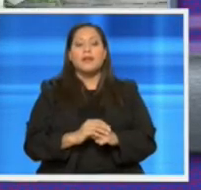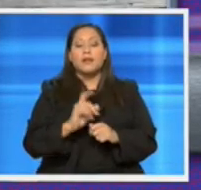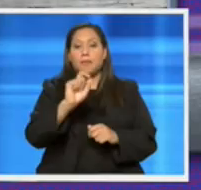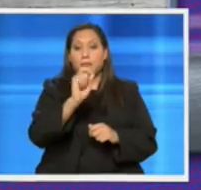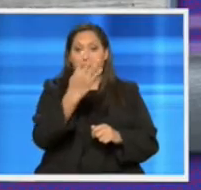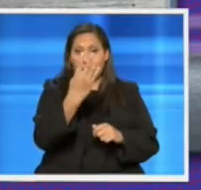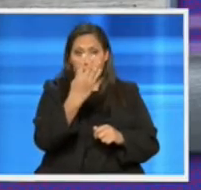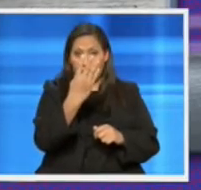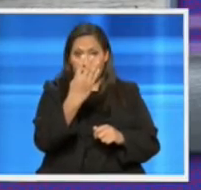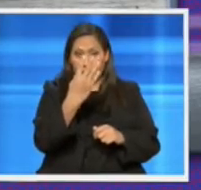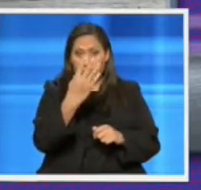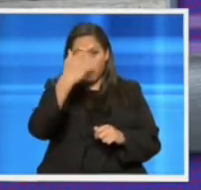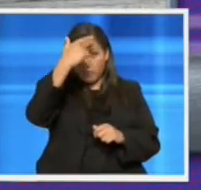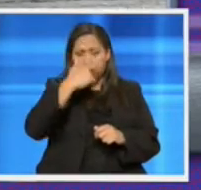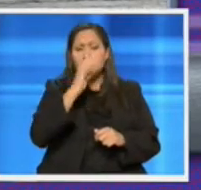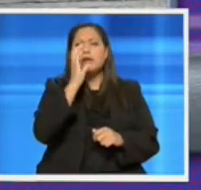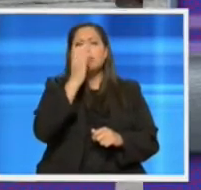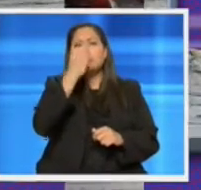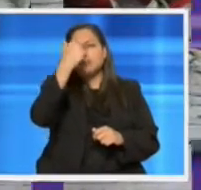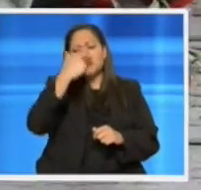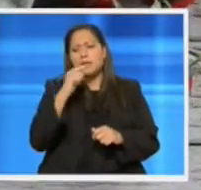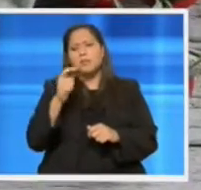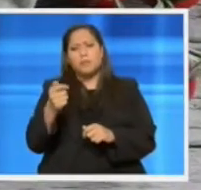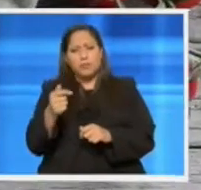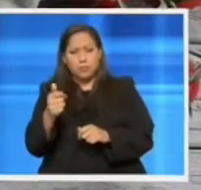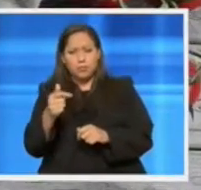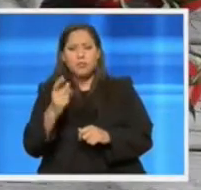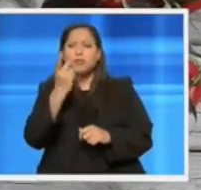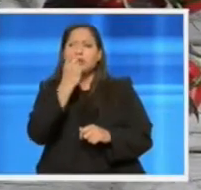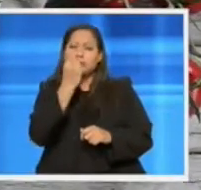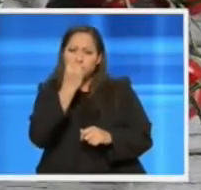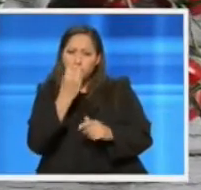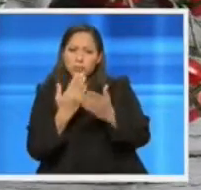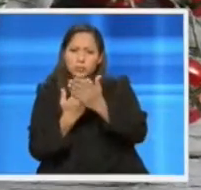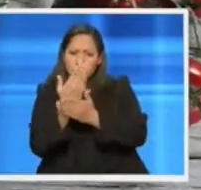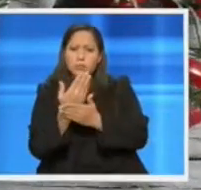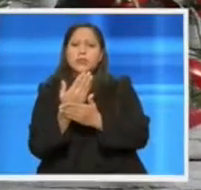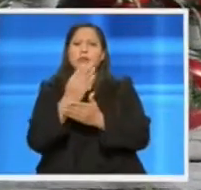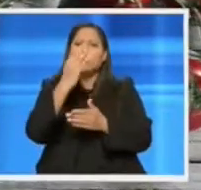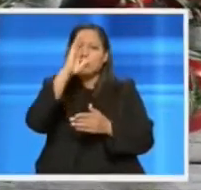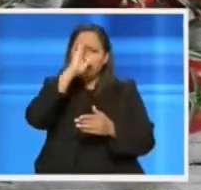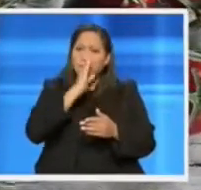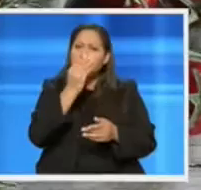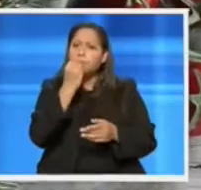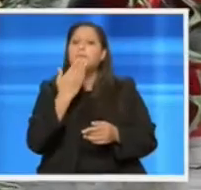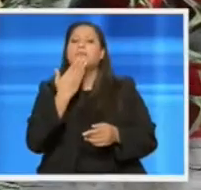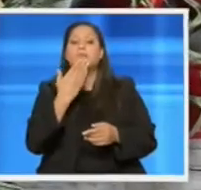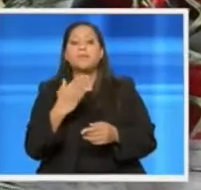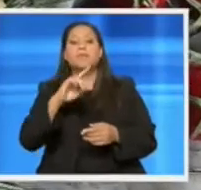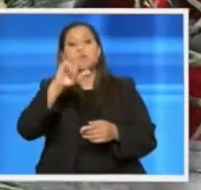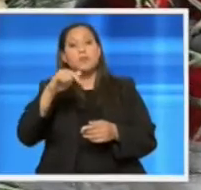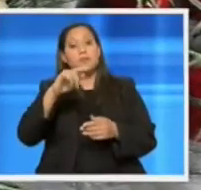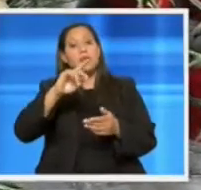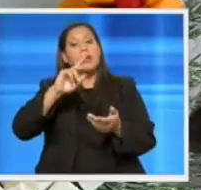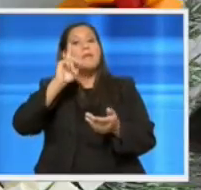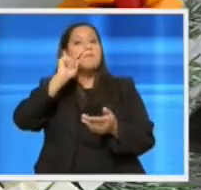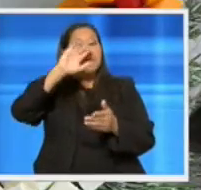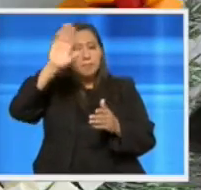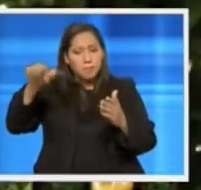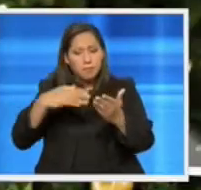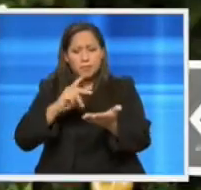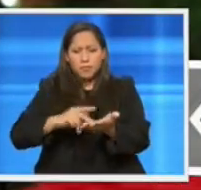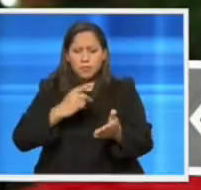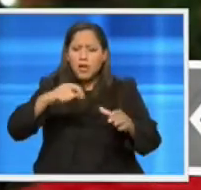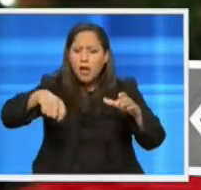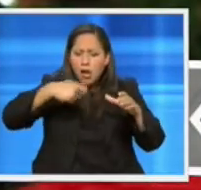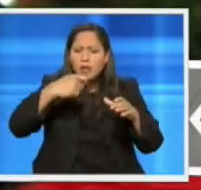a cenar pues con este tipo de excesos, ¿no? Sí. Desayunen, coman bien y después al recalentado, disfrútenlo